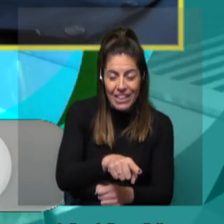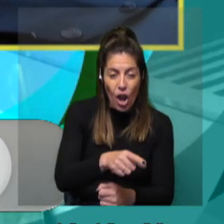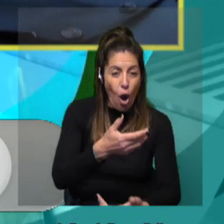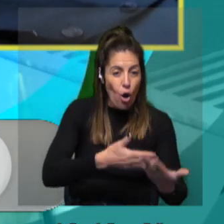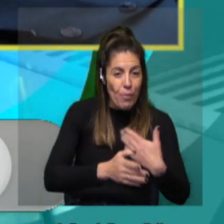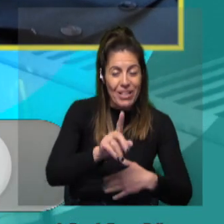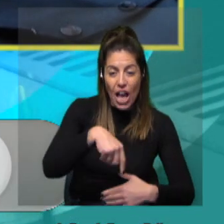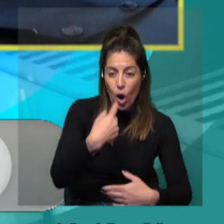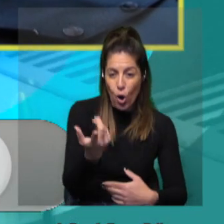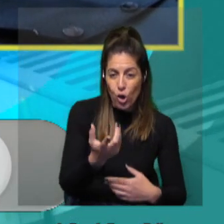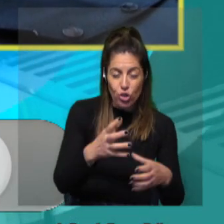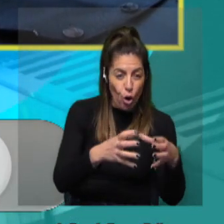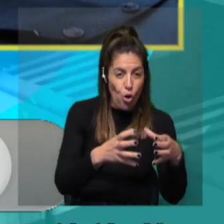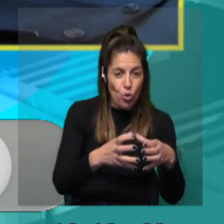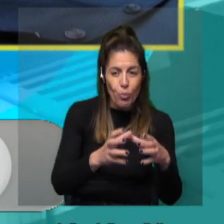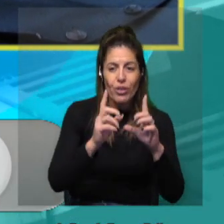convivencia con otras bases y eso.